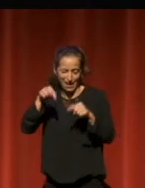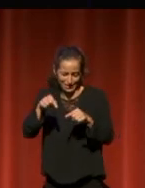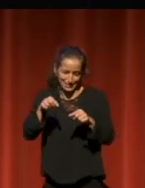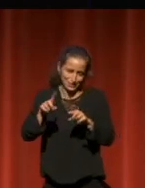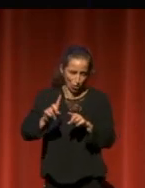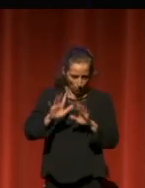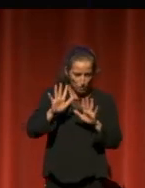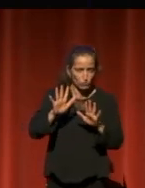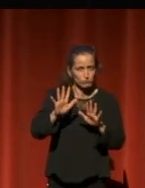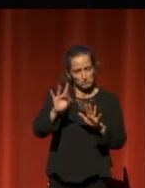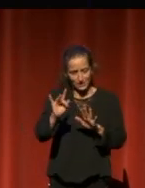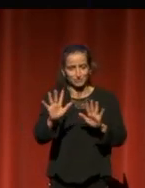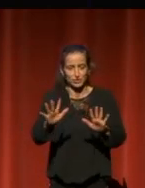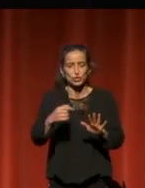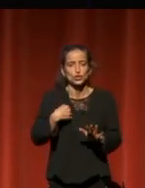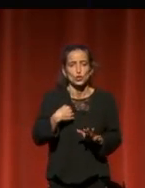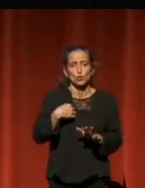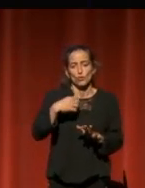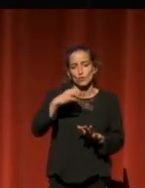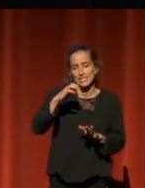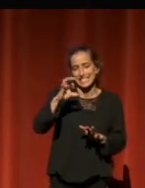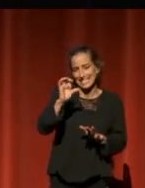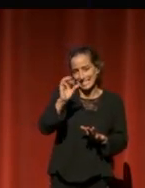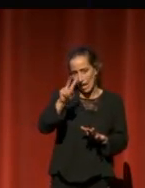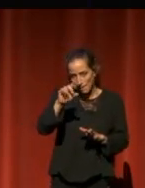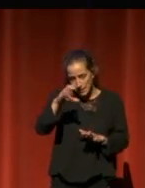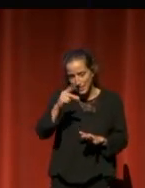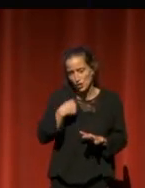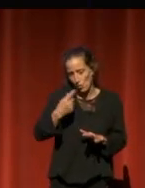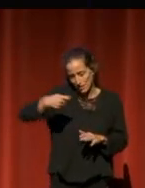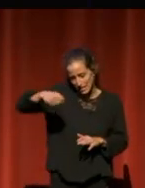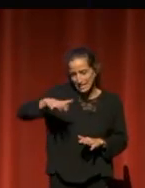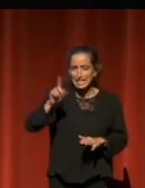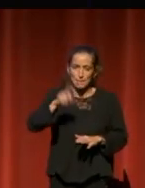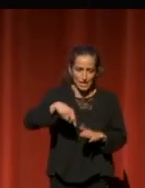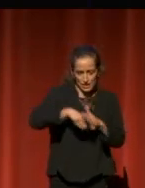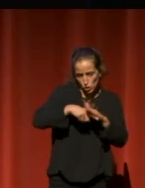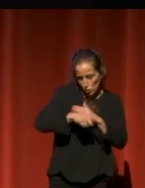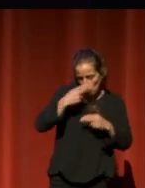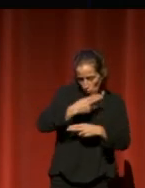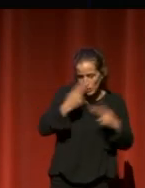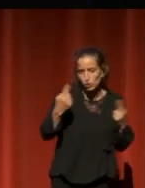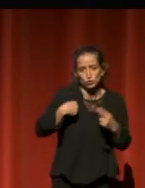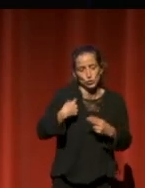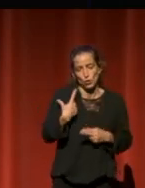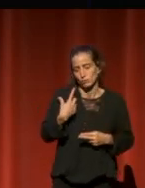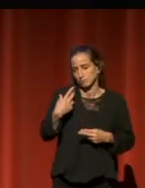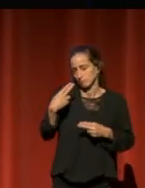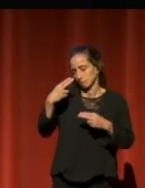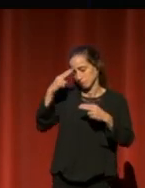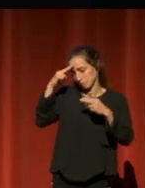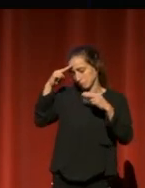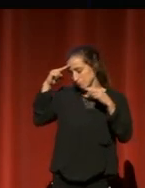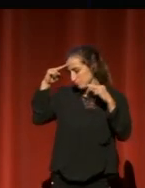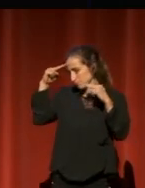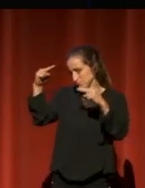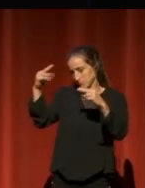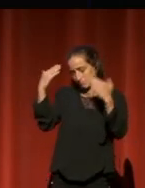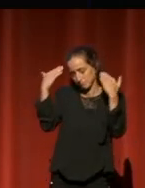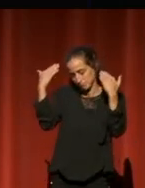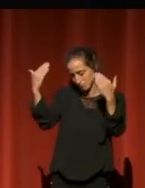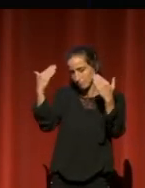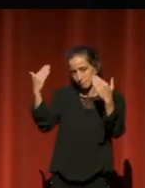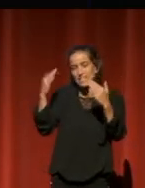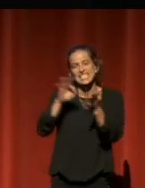yo como presidente de FESAVID, pero también como gestor público, me quito el sombrero ante lo que ha hecho el Servicio de Bibliotecas de